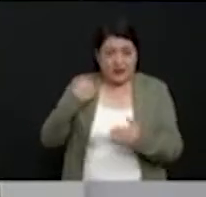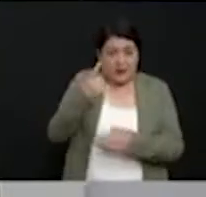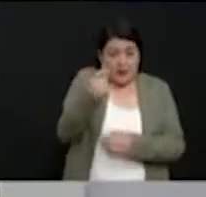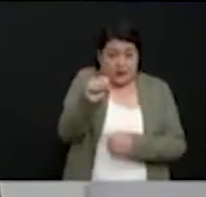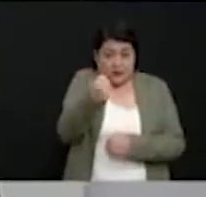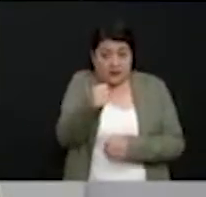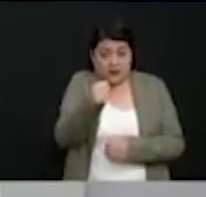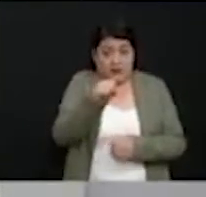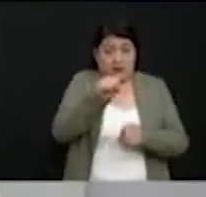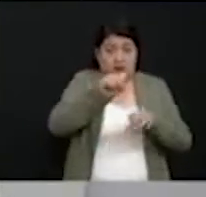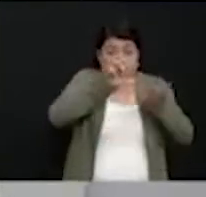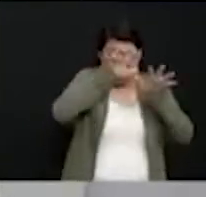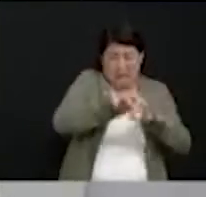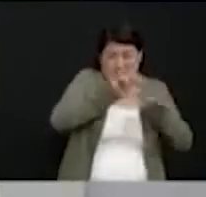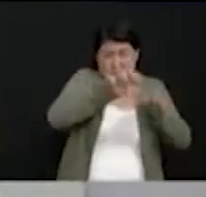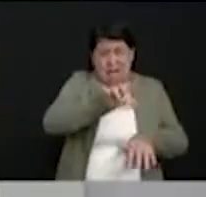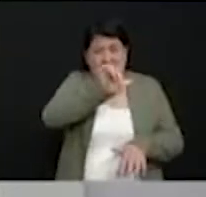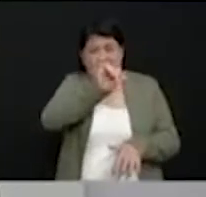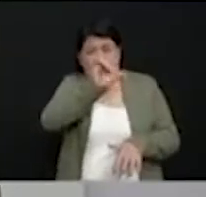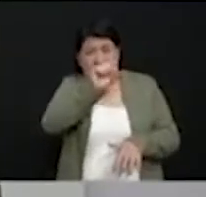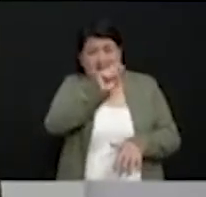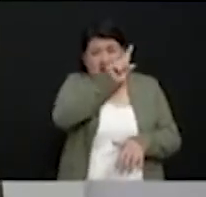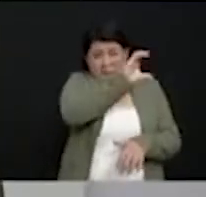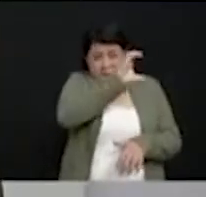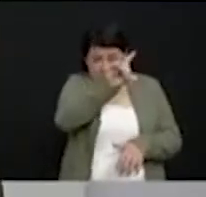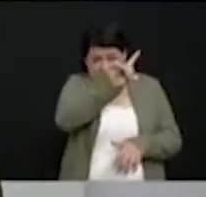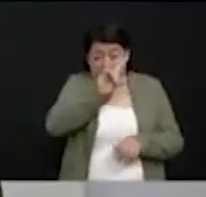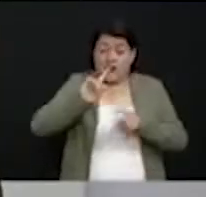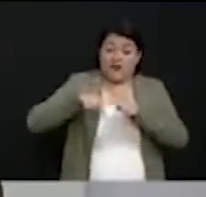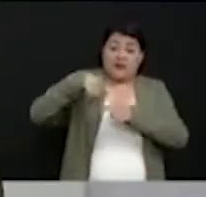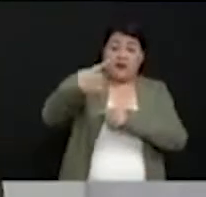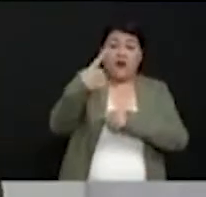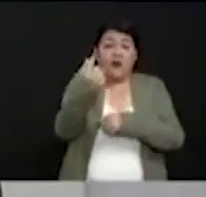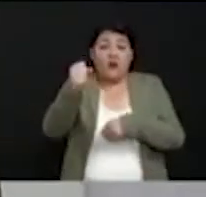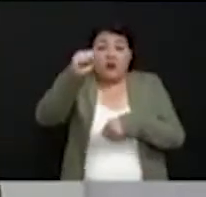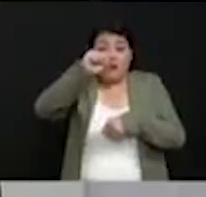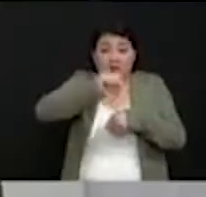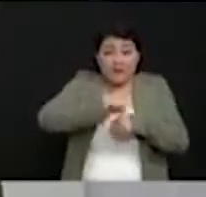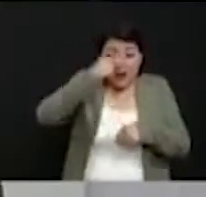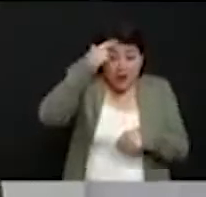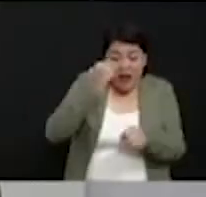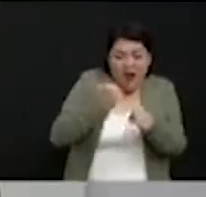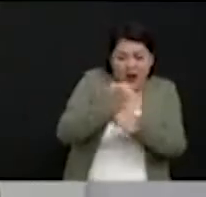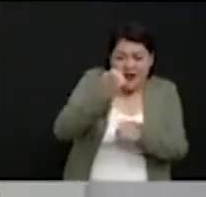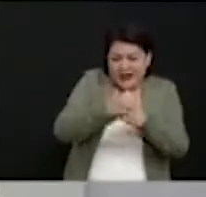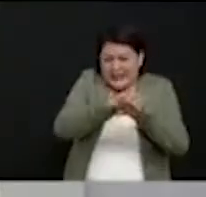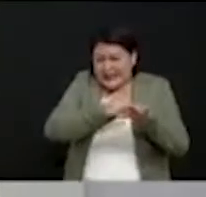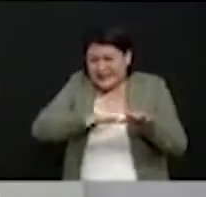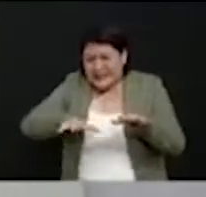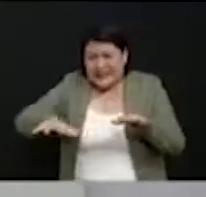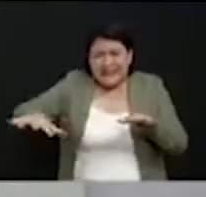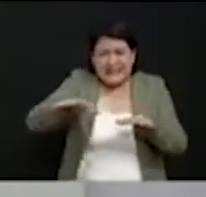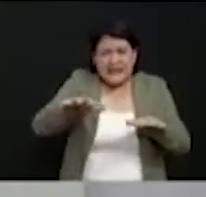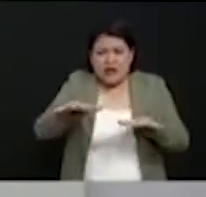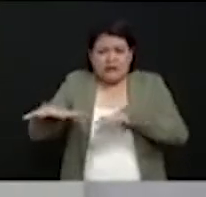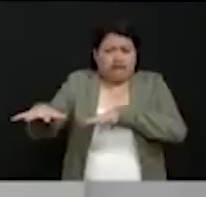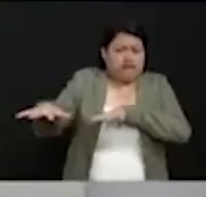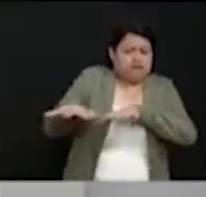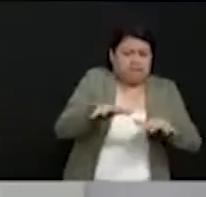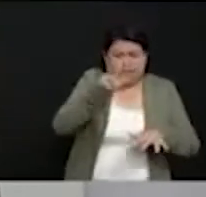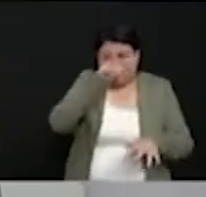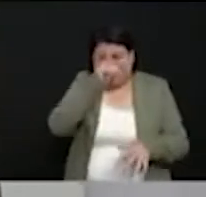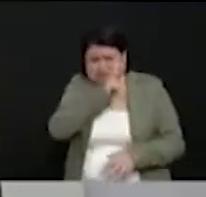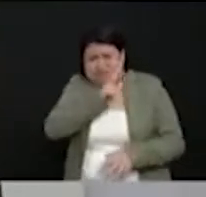tropical y dya azotó baja california sur una semana después once entidades sufrieron el terremoto de mayor intensidad